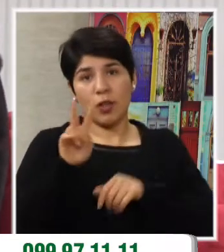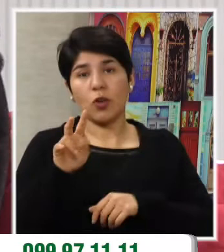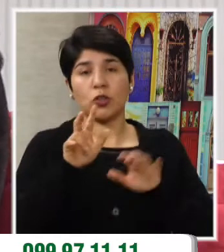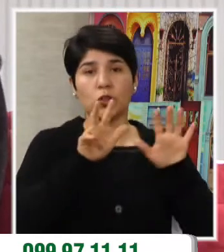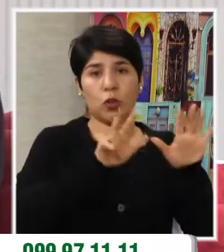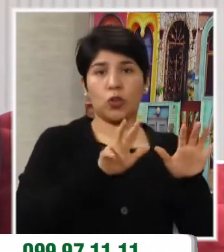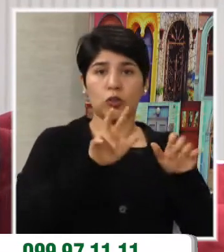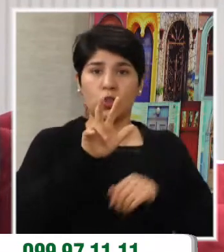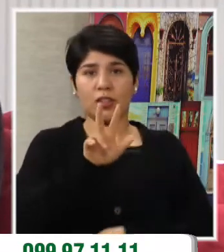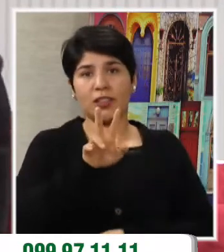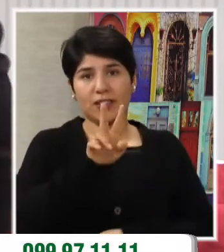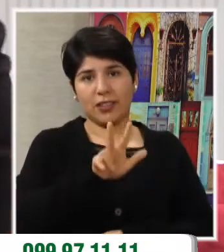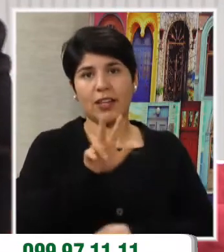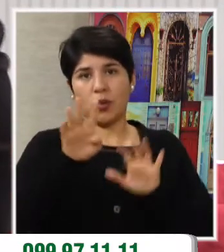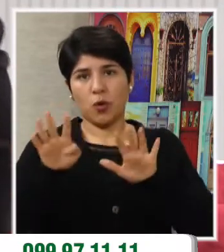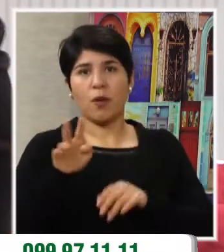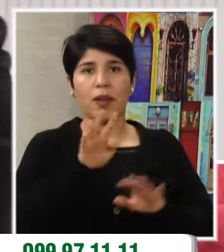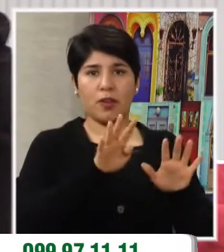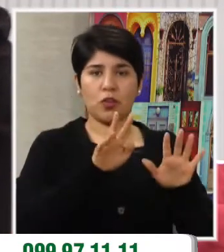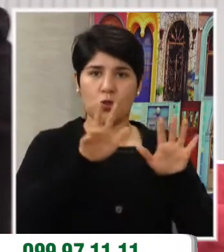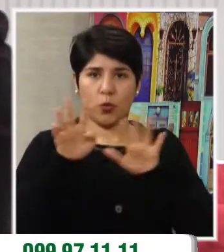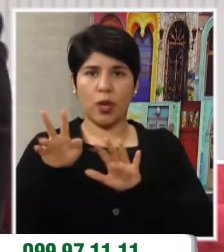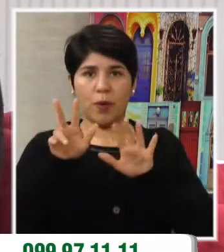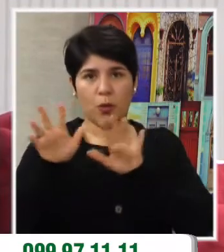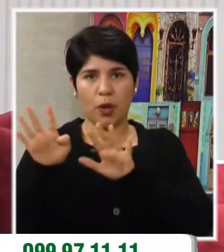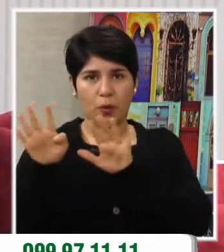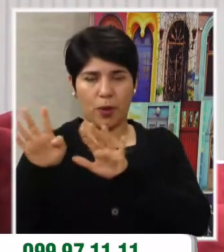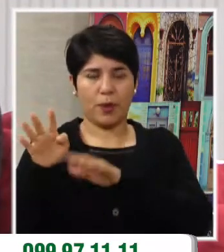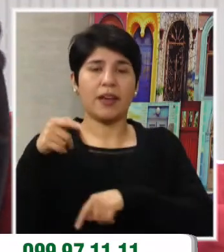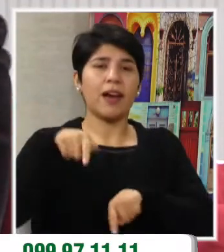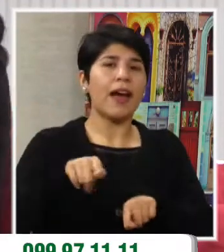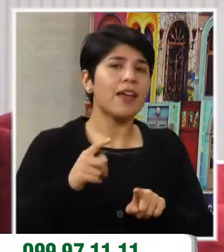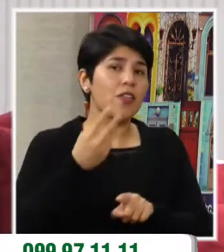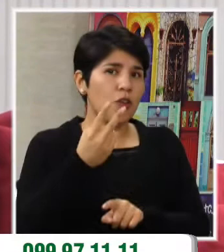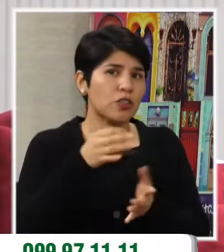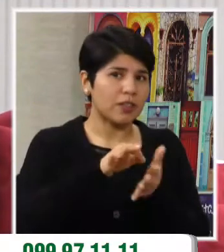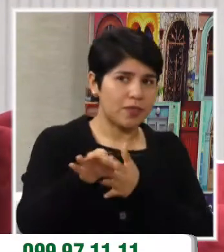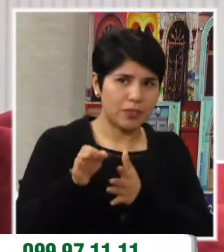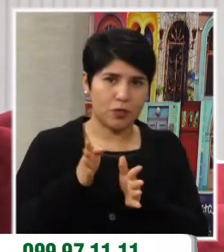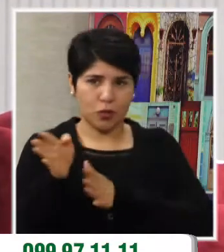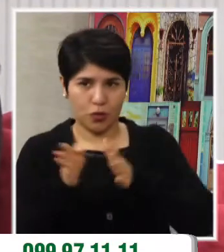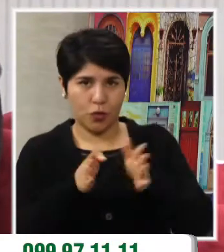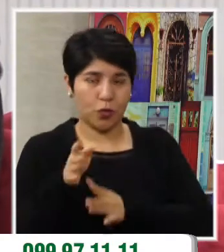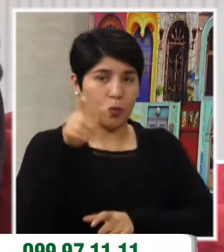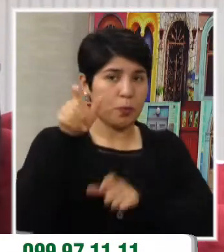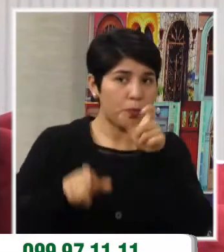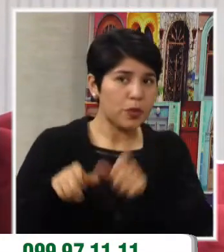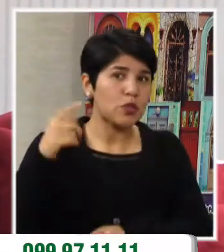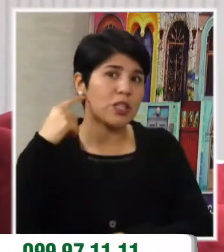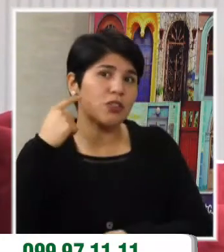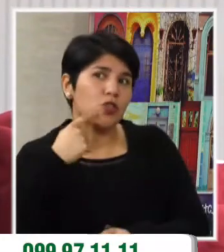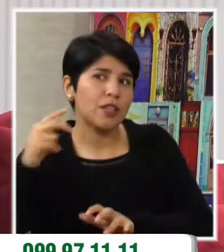de videollamada tenemos el servicio contamos con los dos servicios tanto es para la persona sorda a través de videollamada